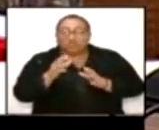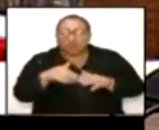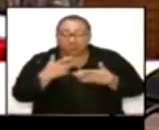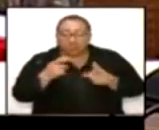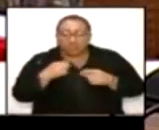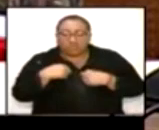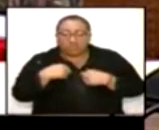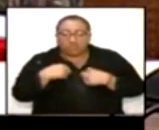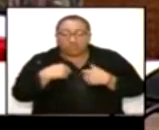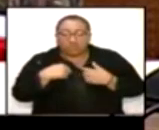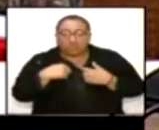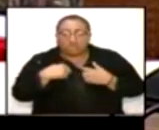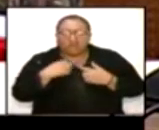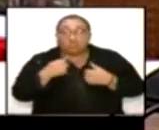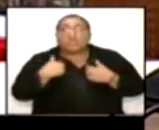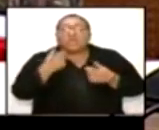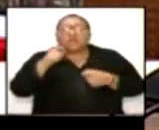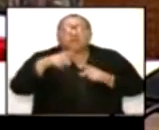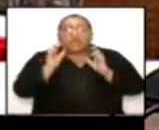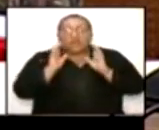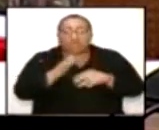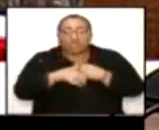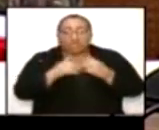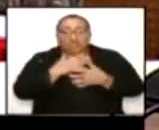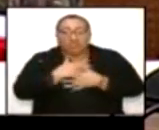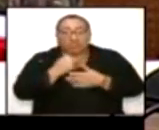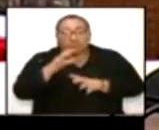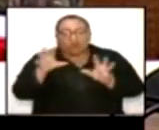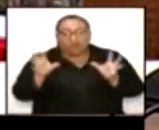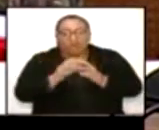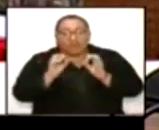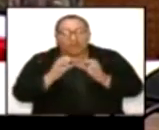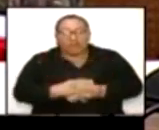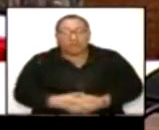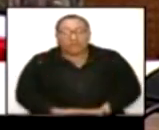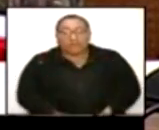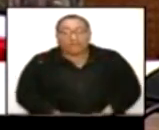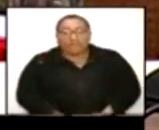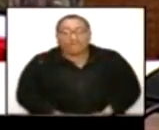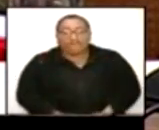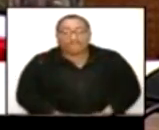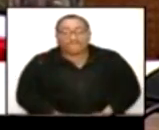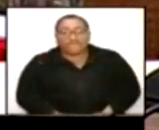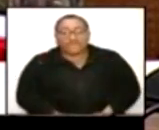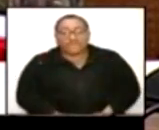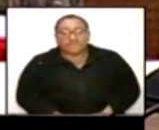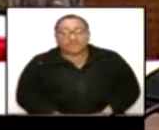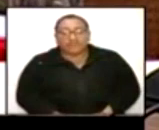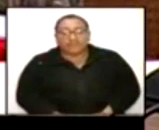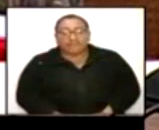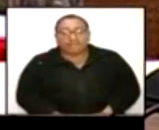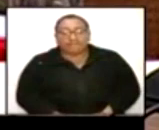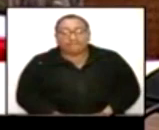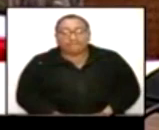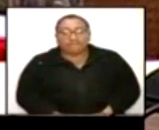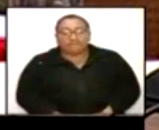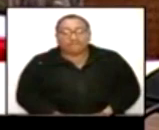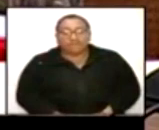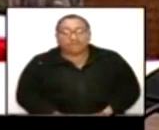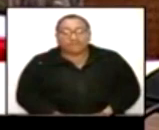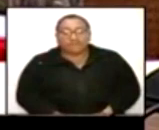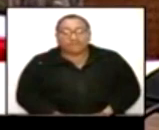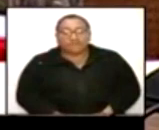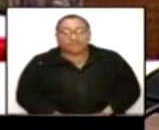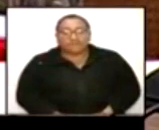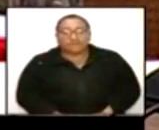la posibilidad de tener una atención en la salud integral. Entonces yo, presidente, sinceramente creo que acá habría simplemente